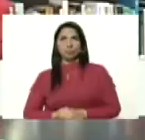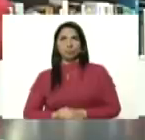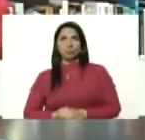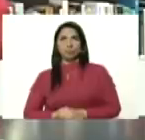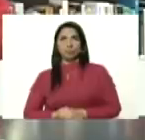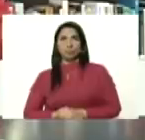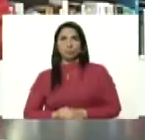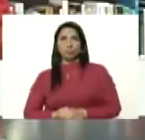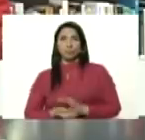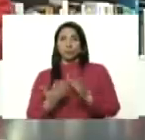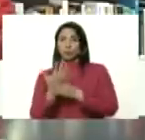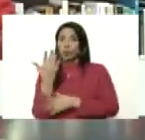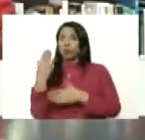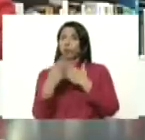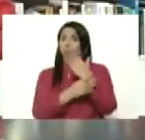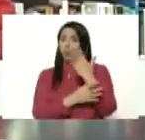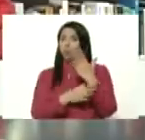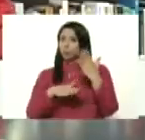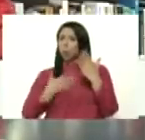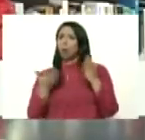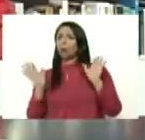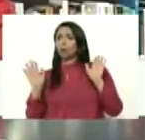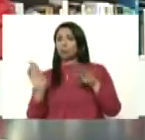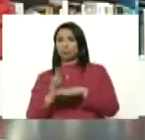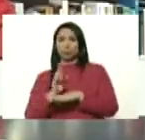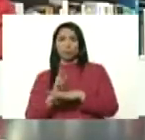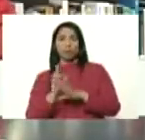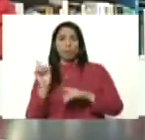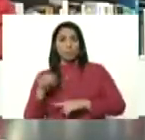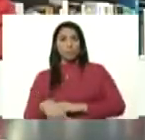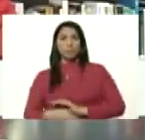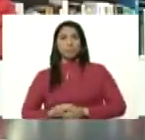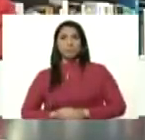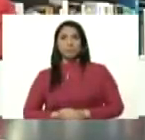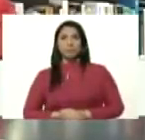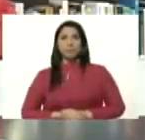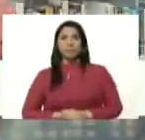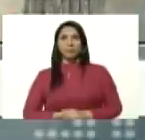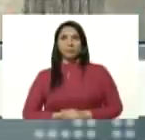Con sus guantes si es posible, ¿verdad?